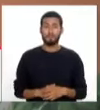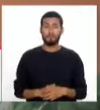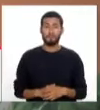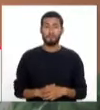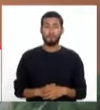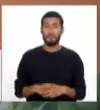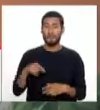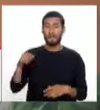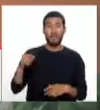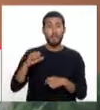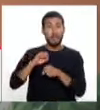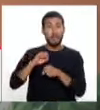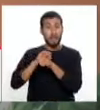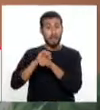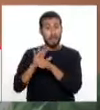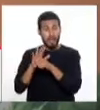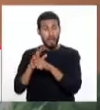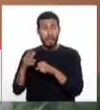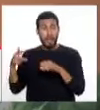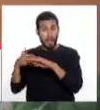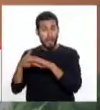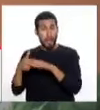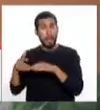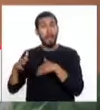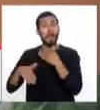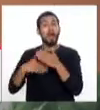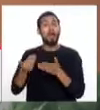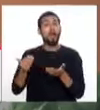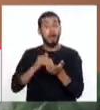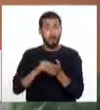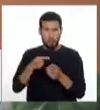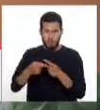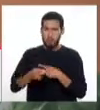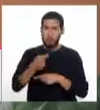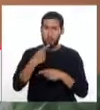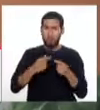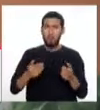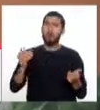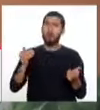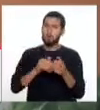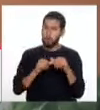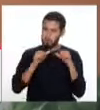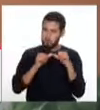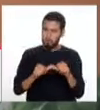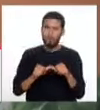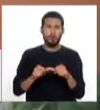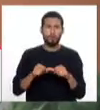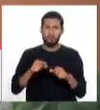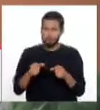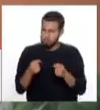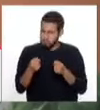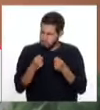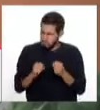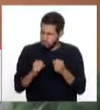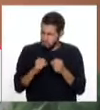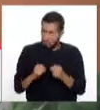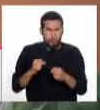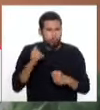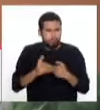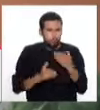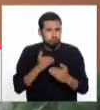El primer reingreso luego de la pandemia, todavía regresó y le puso puncha a su